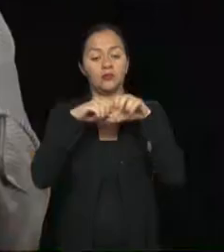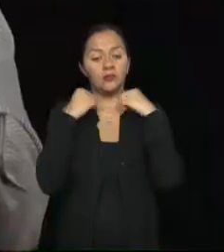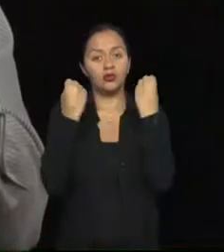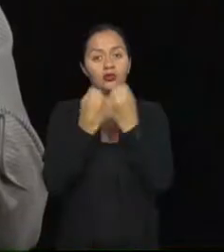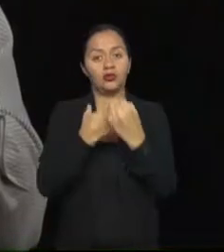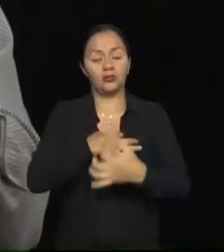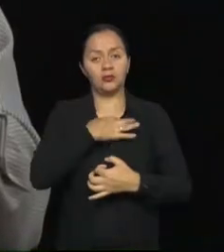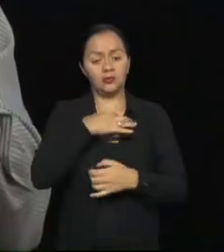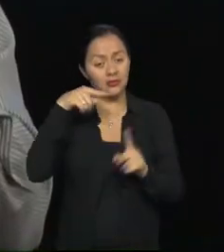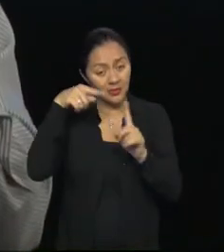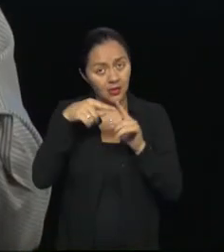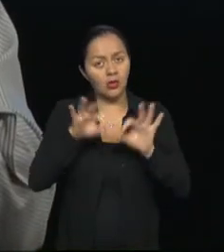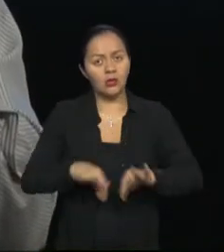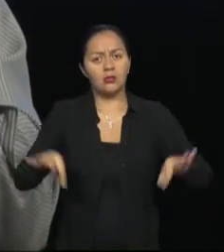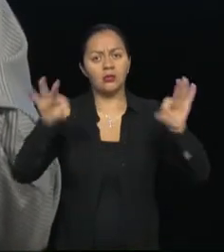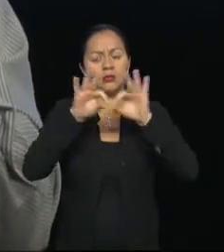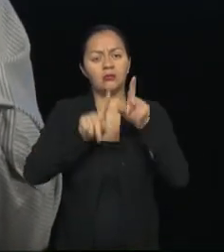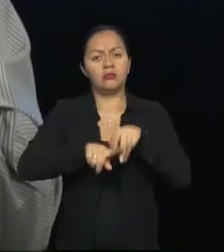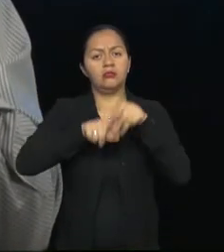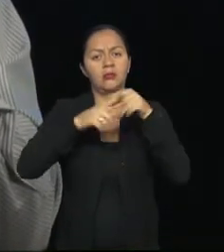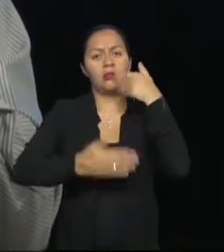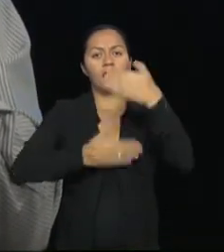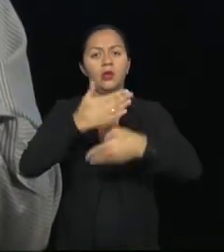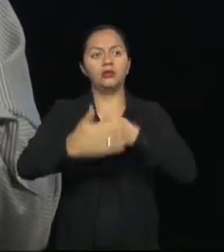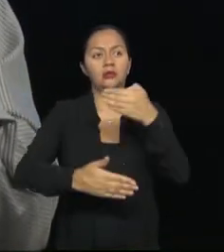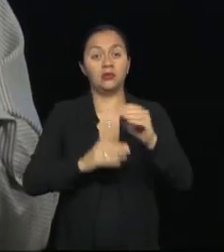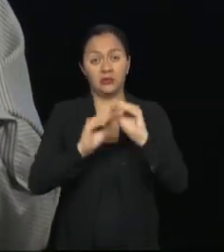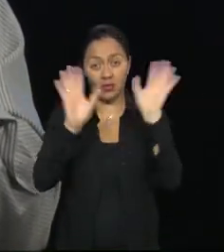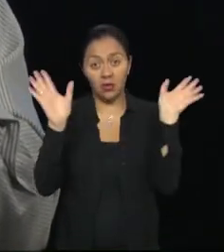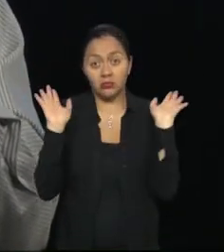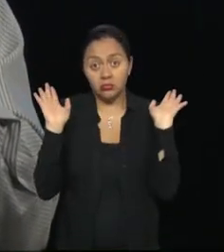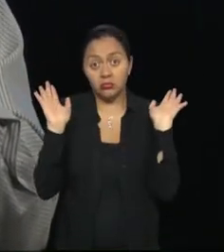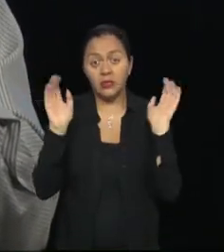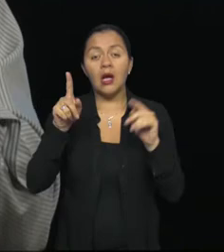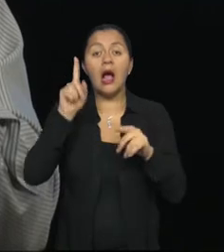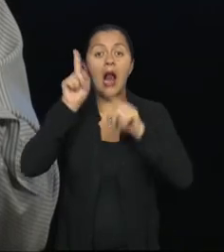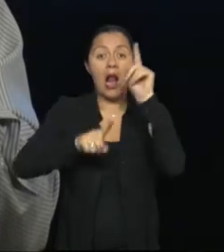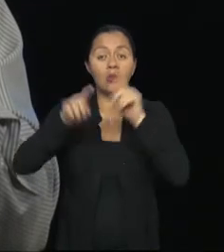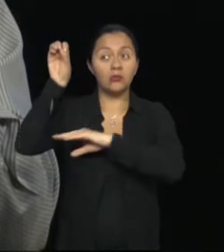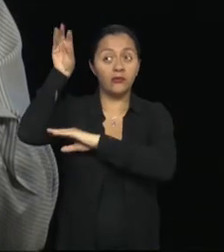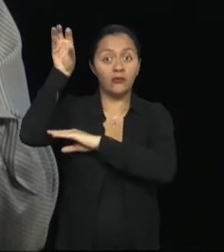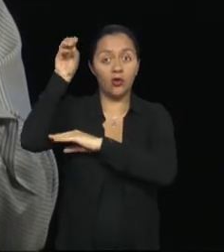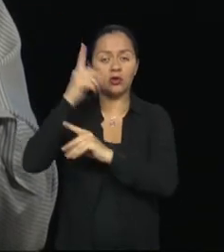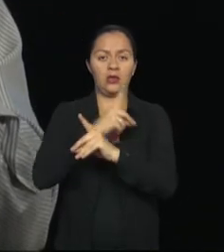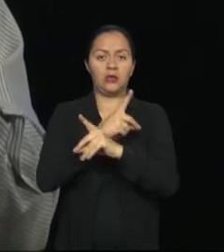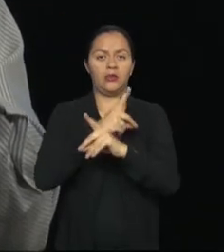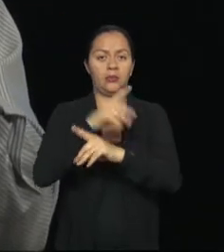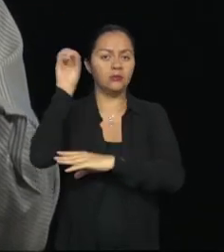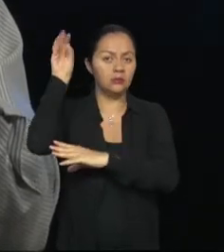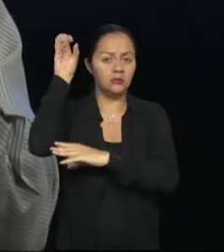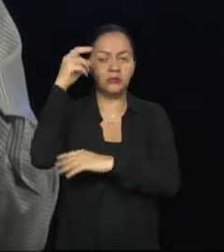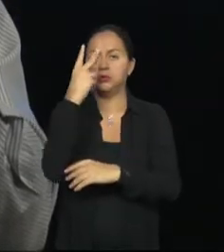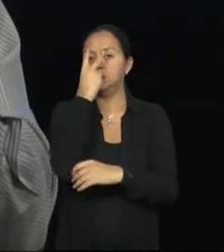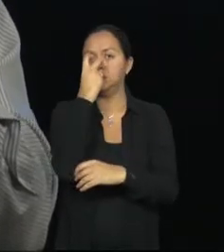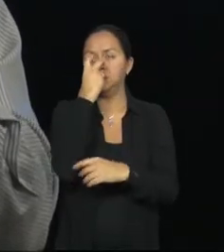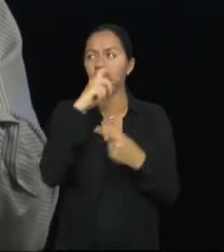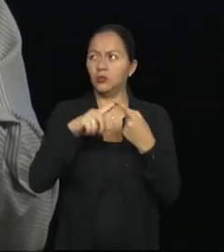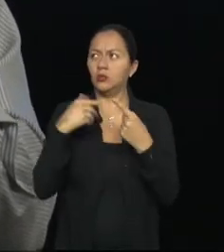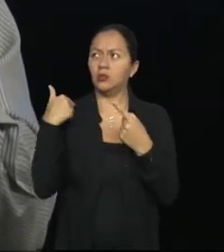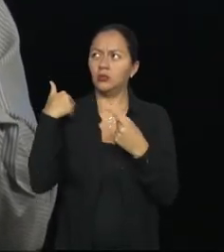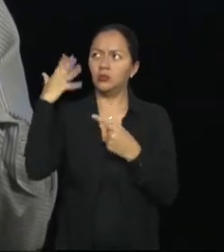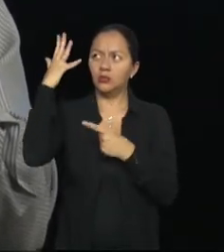civil es parte del proceso. Sabemos que hay ponentes con discapacidad también, ¿no? Tenemos compañeros no videntes, si no me